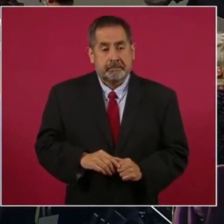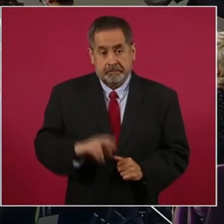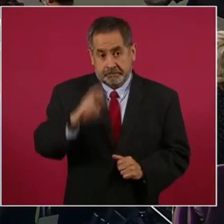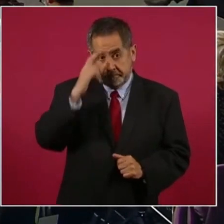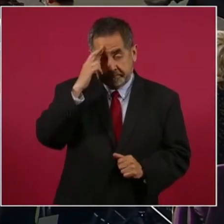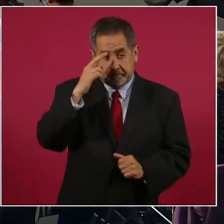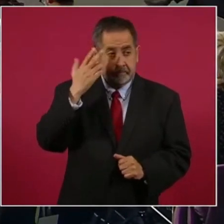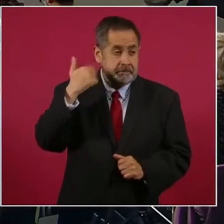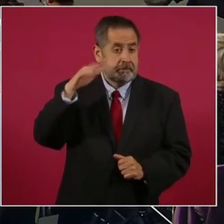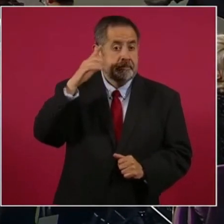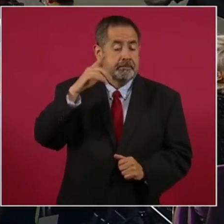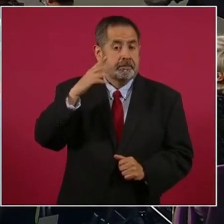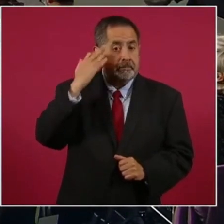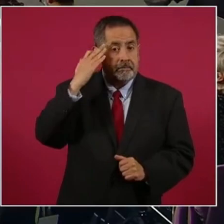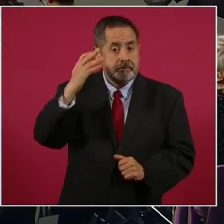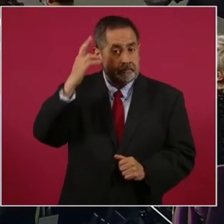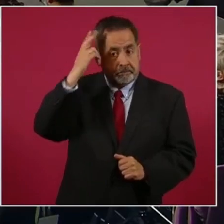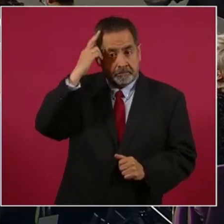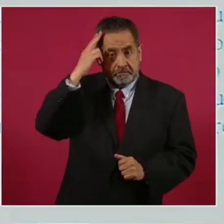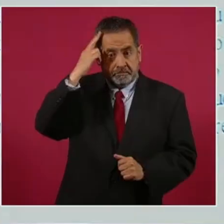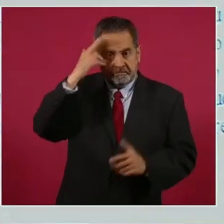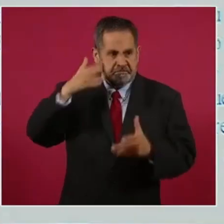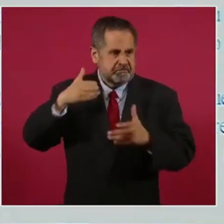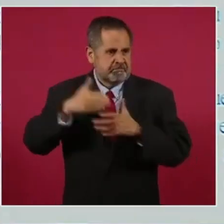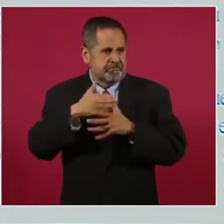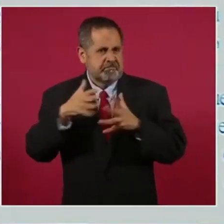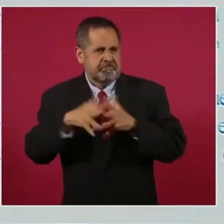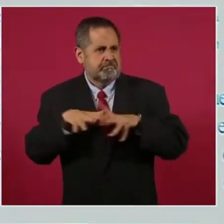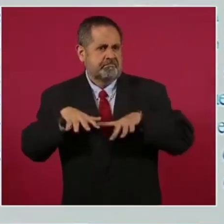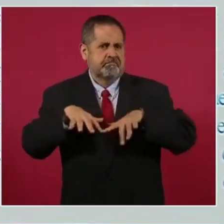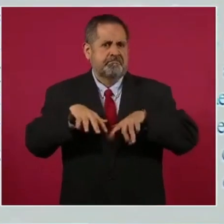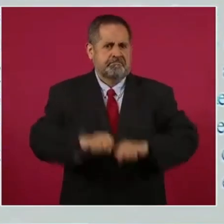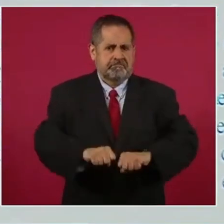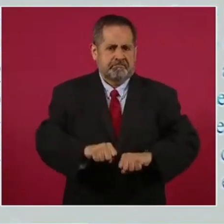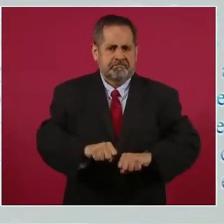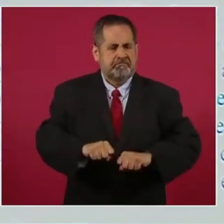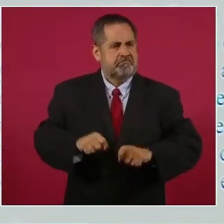tomó Porfirio Díaz por la fuerza el gobierno